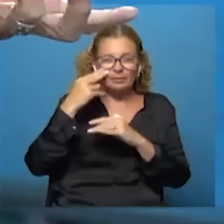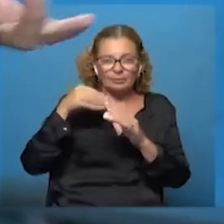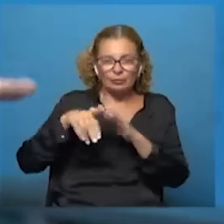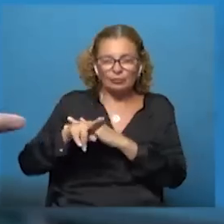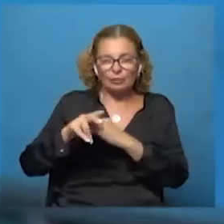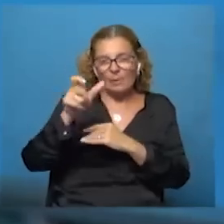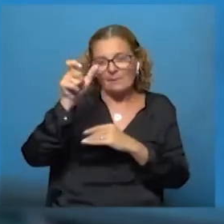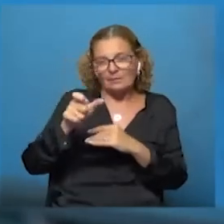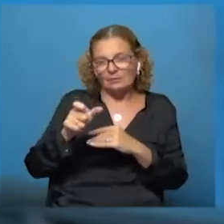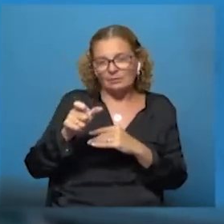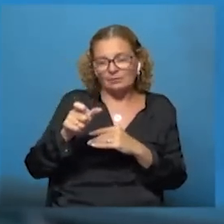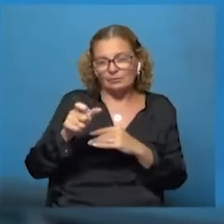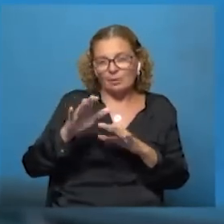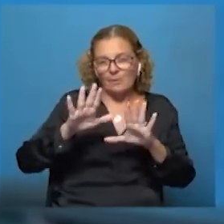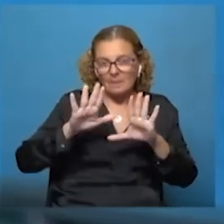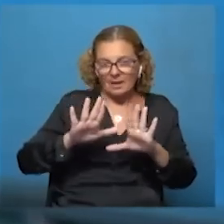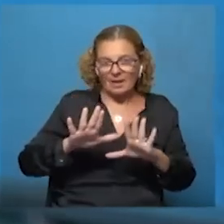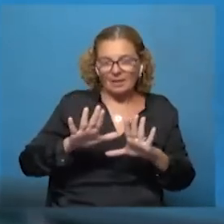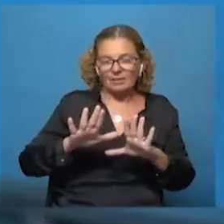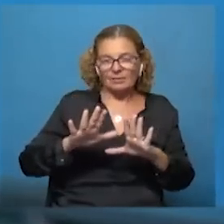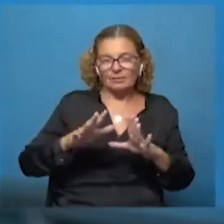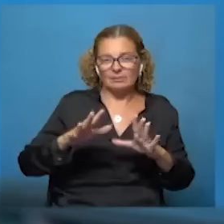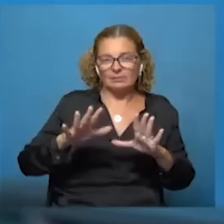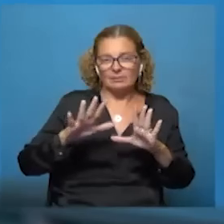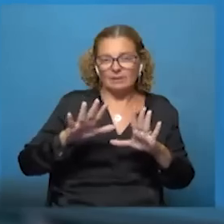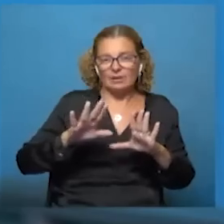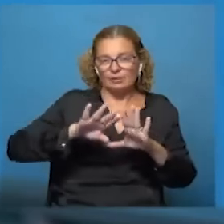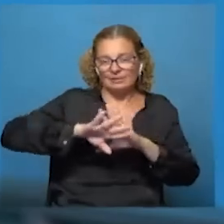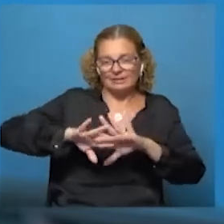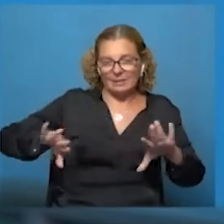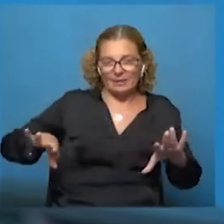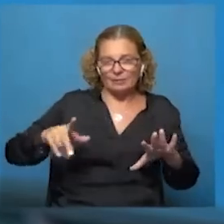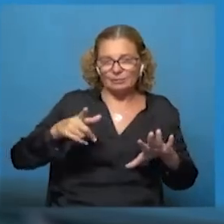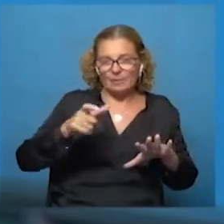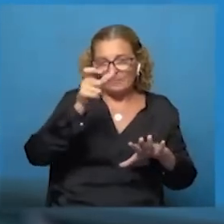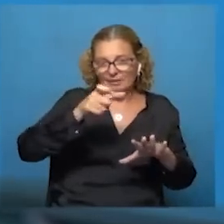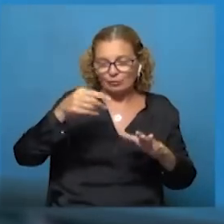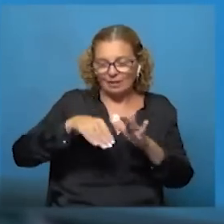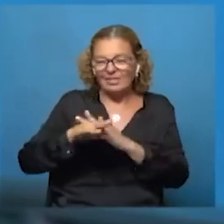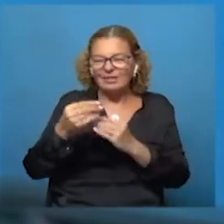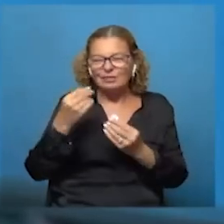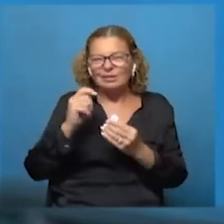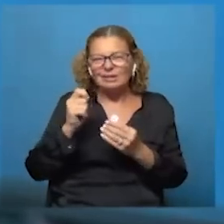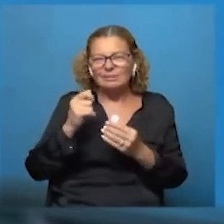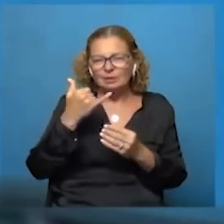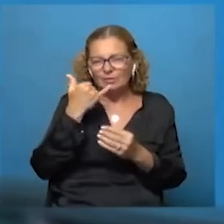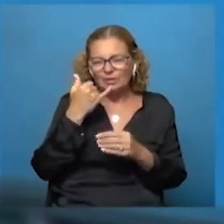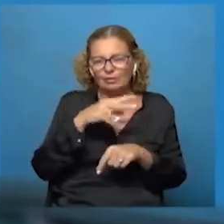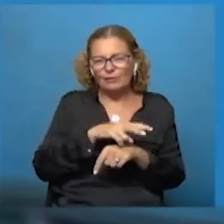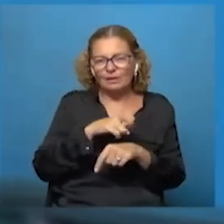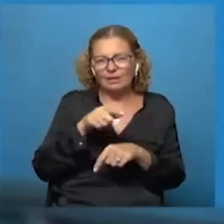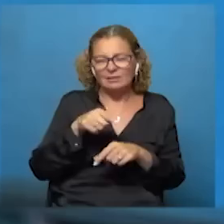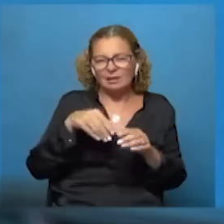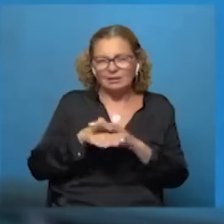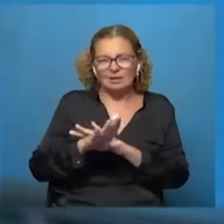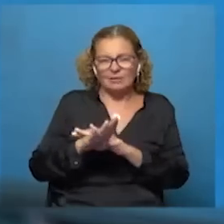subió gente yo lo hubiese parado separo el Ómnibus identifico a todo lo que están adentro le doy cuenta al fiscal Y esa gente